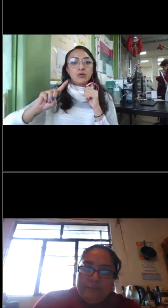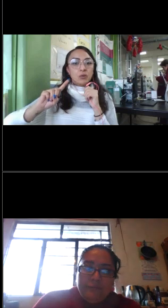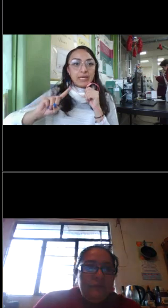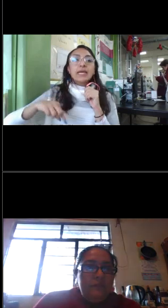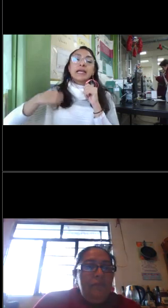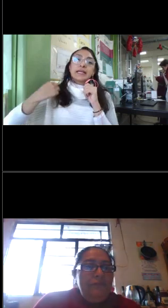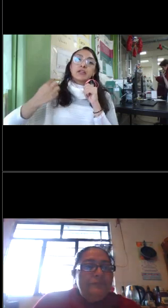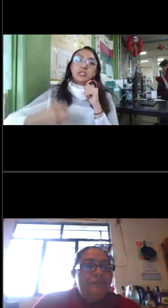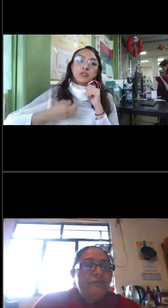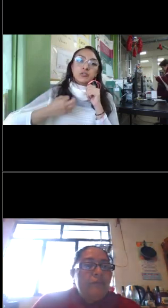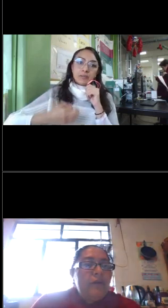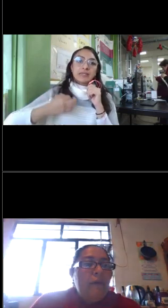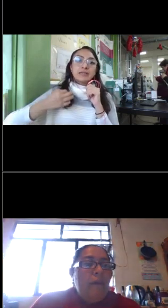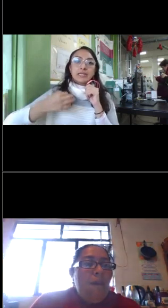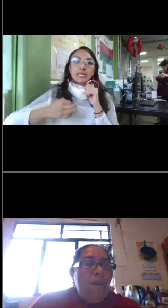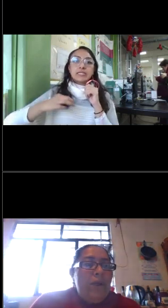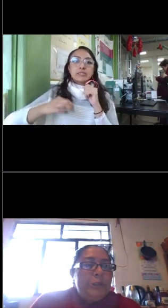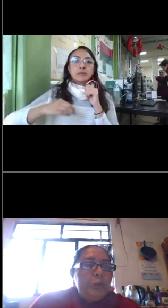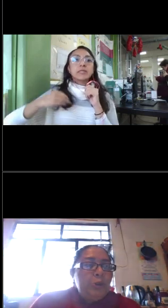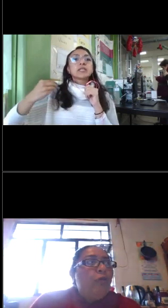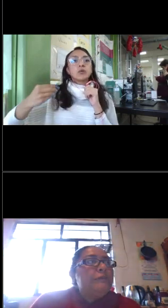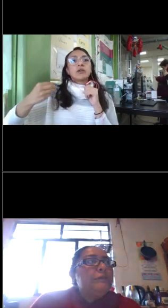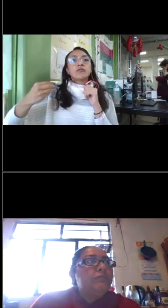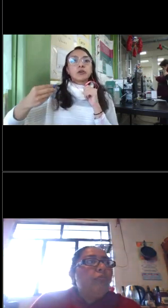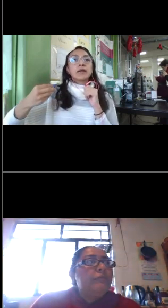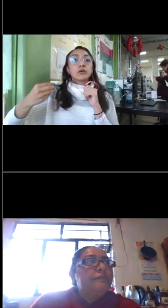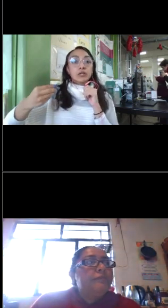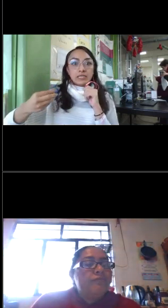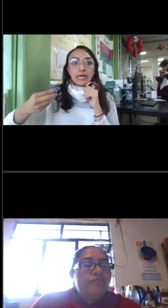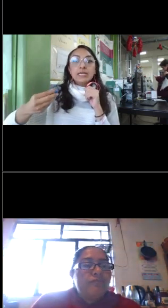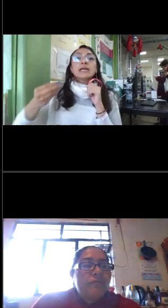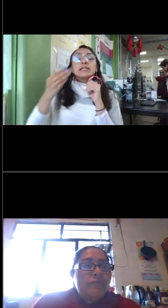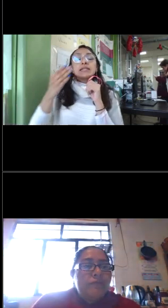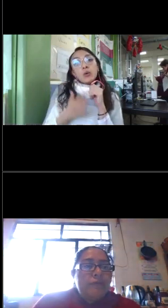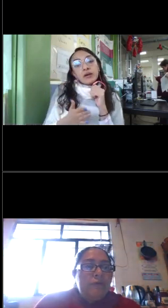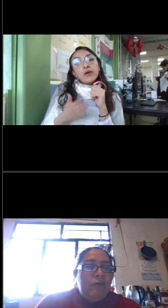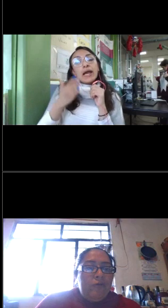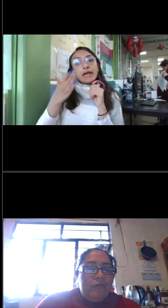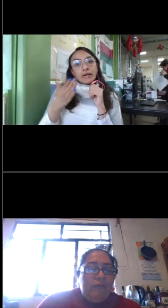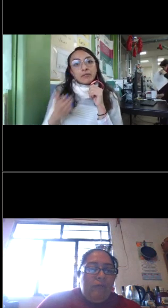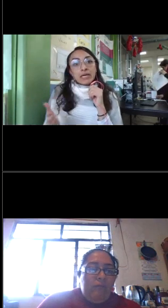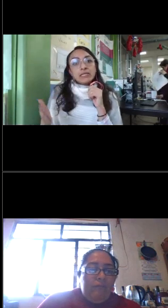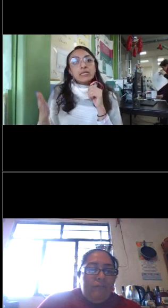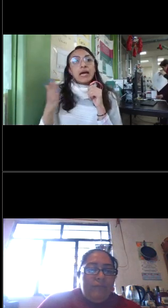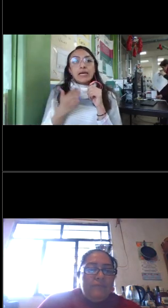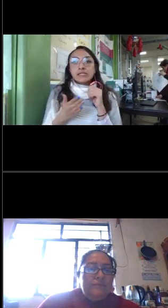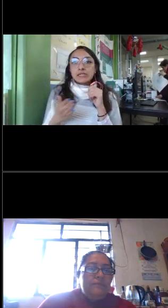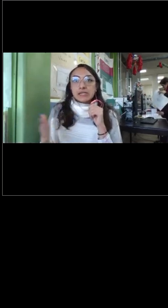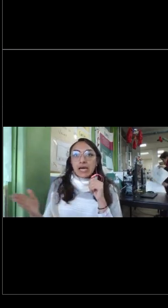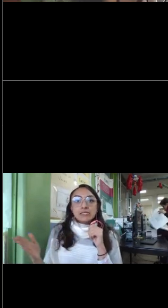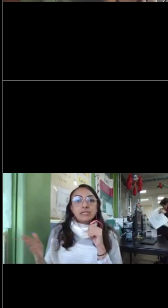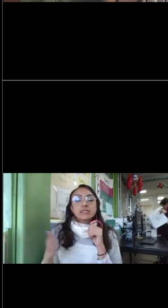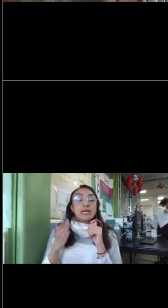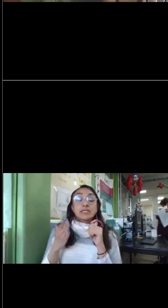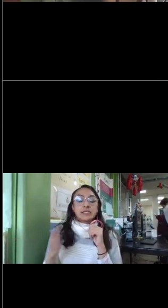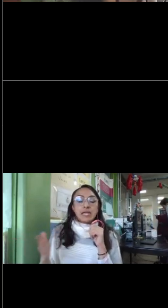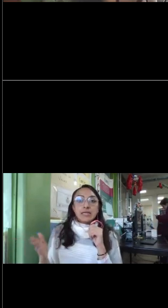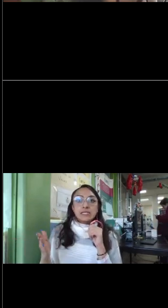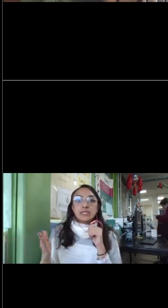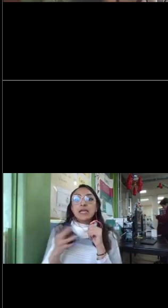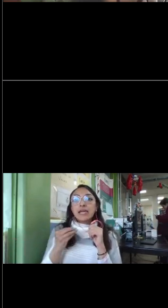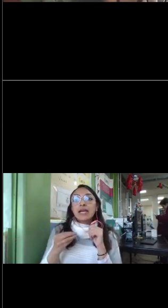signado. ¿Cuál? El que los niños aprendan a leer y escribir de una forma correcta de acuerdo a la gramática,